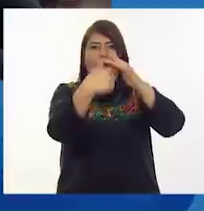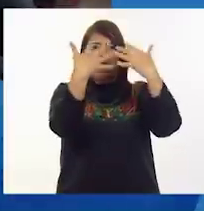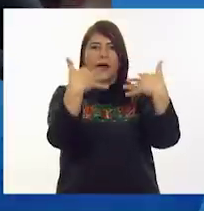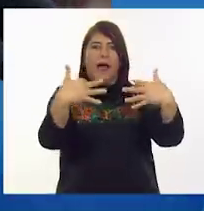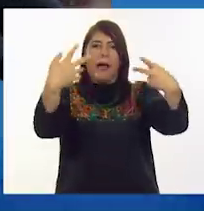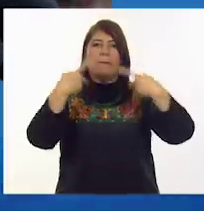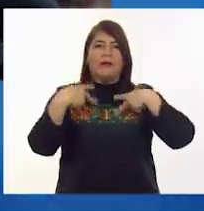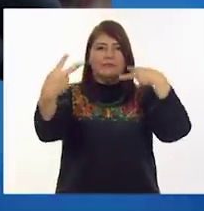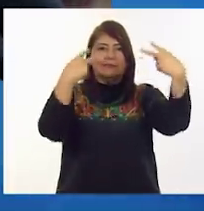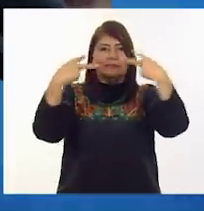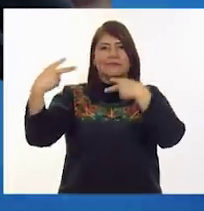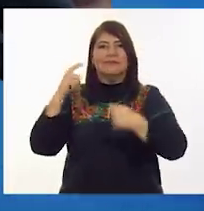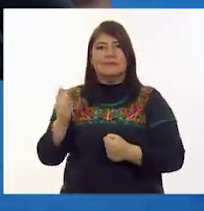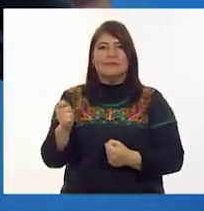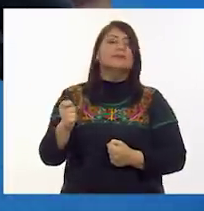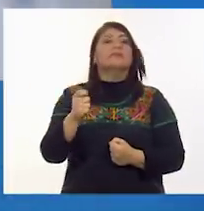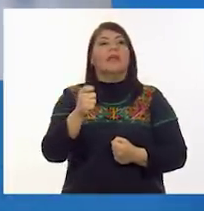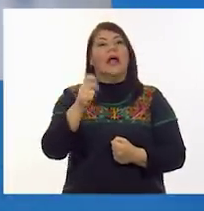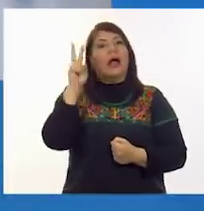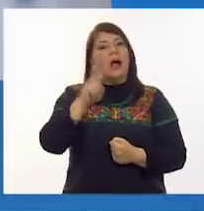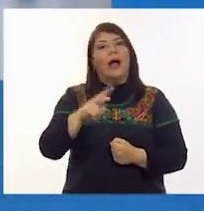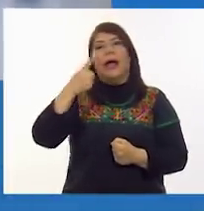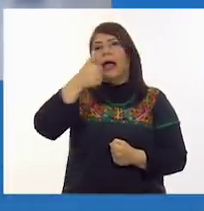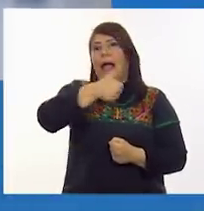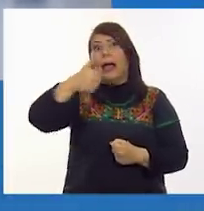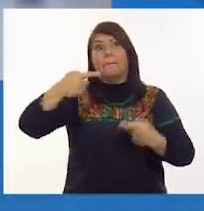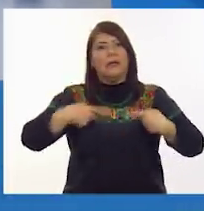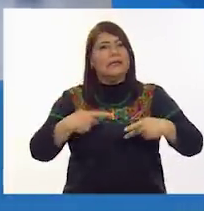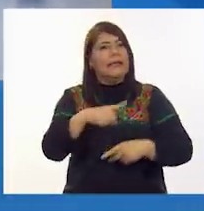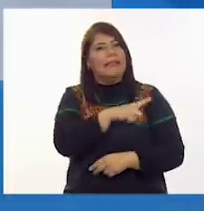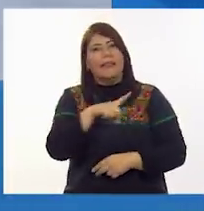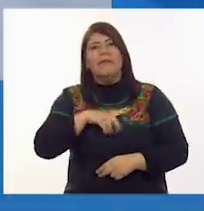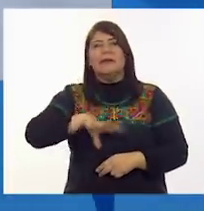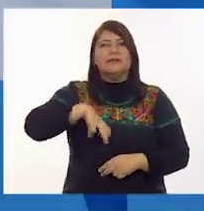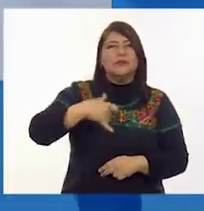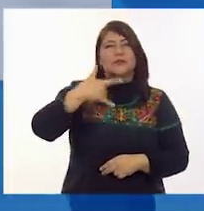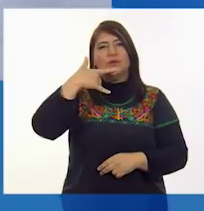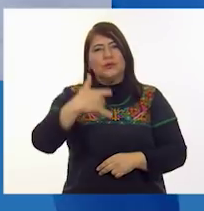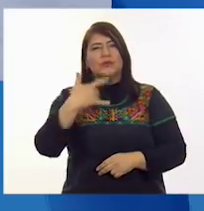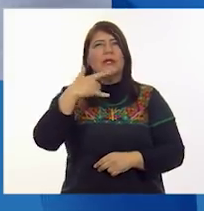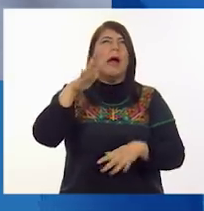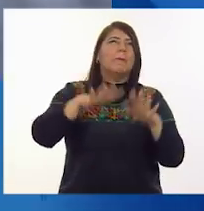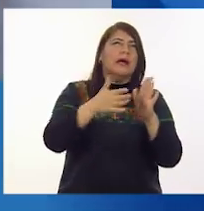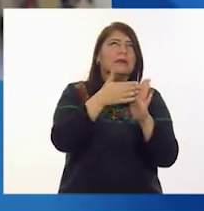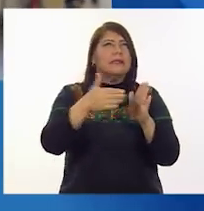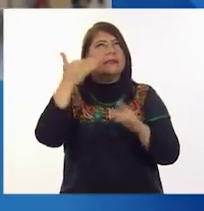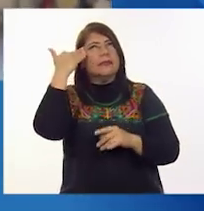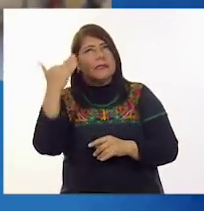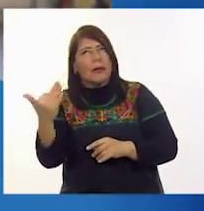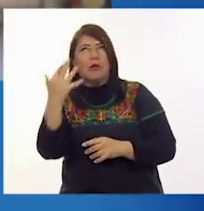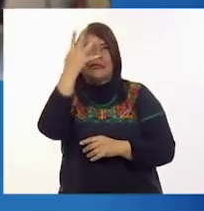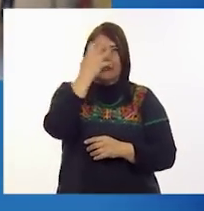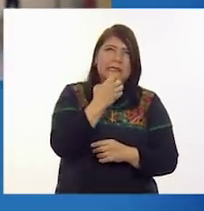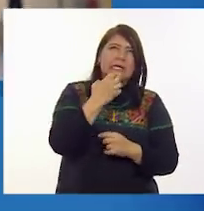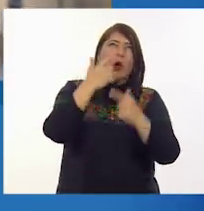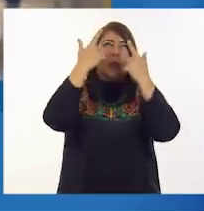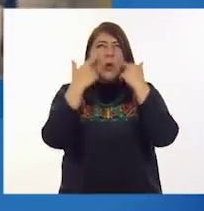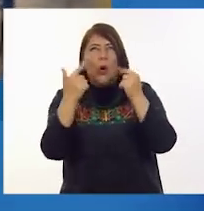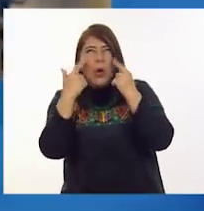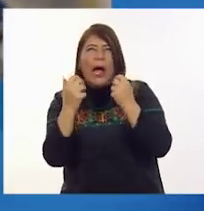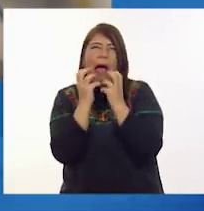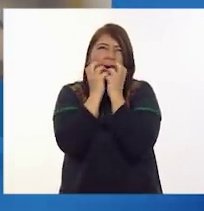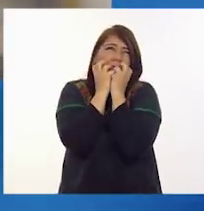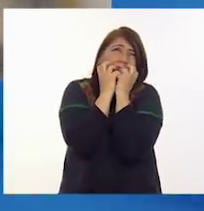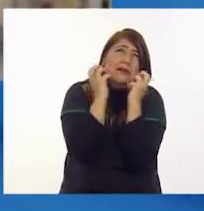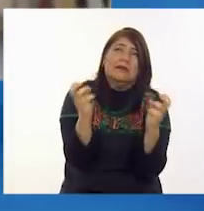público. Uno realmente tiene que esforzarse. Tienes que pasar por momentos de mucha tristeza, llorar, gritar, pero